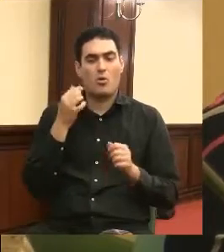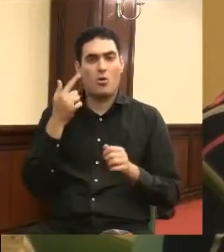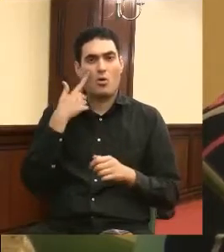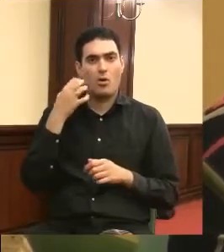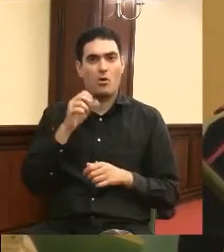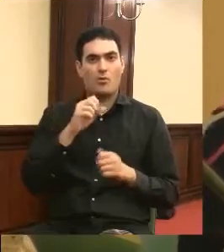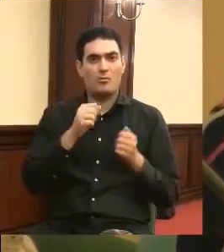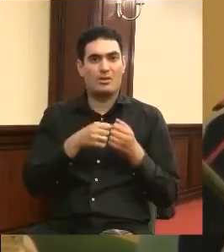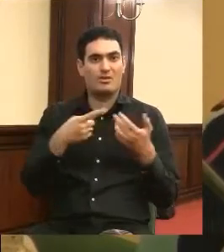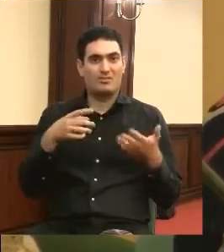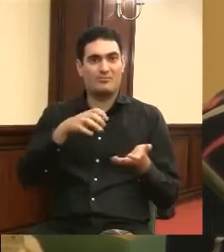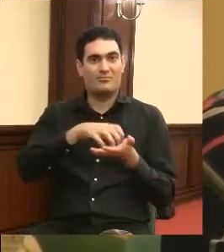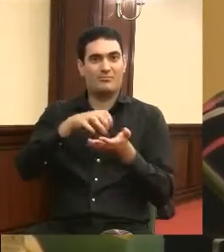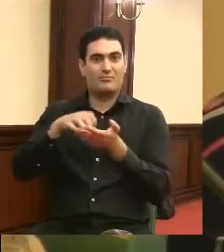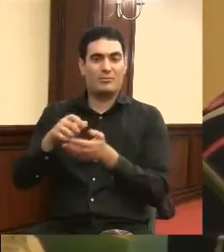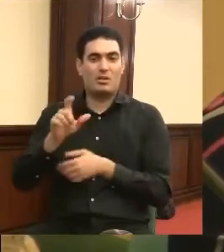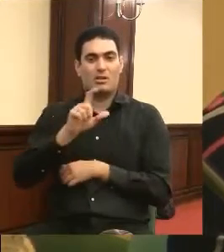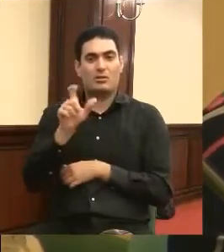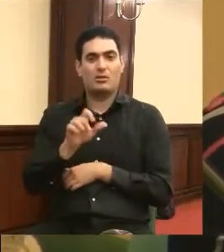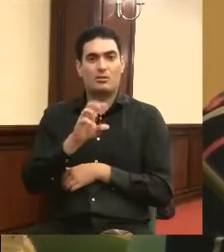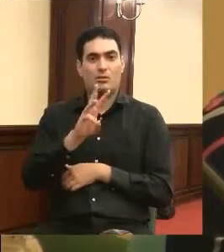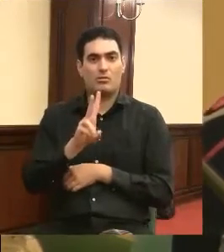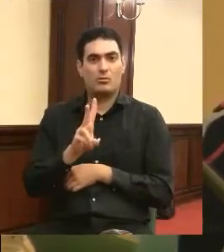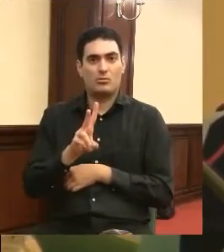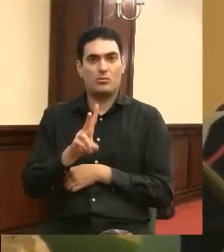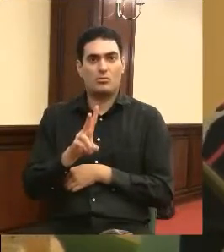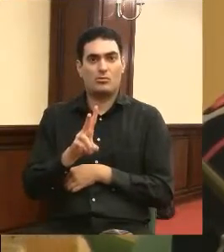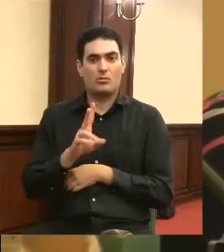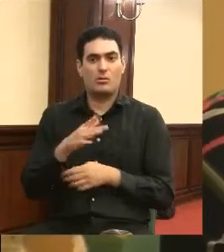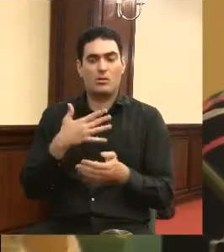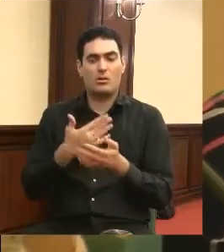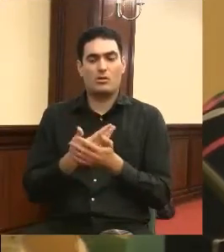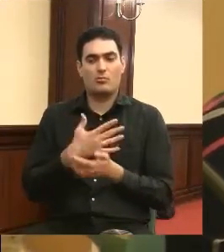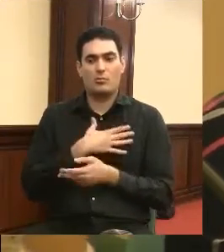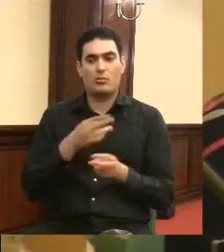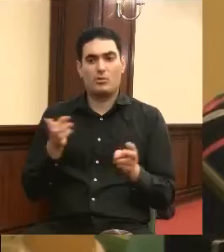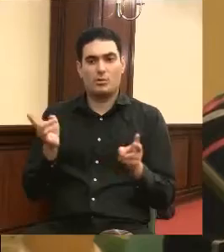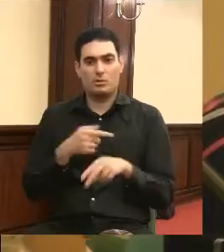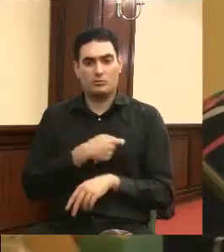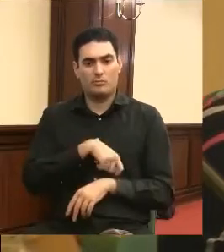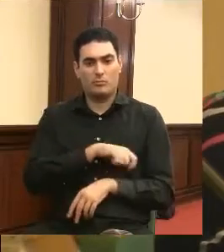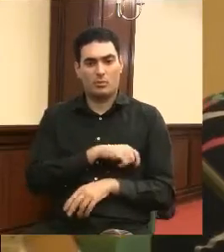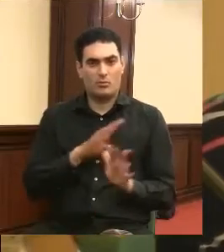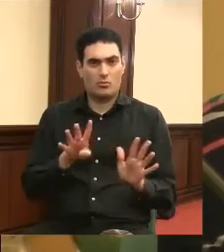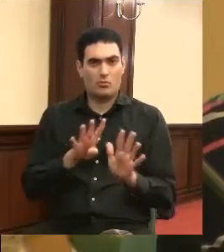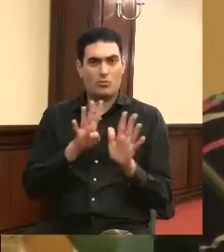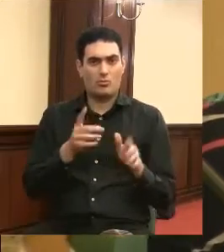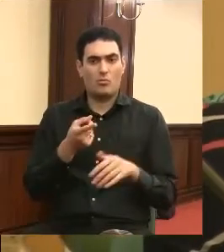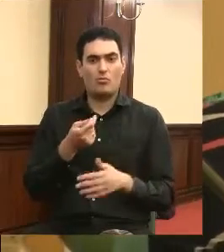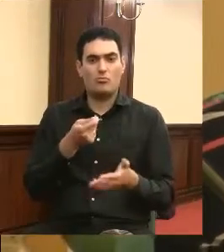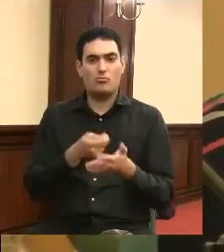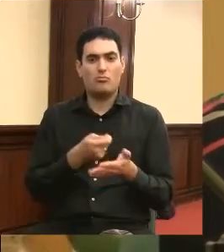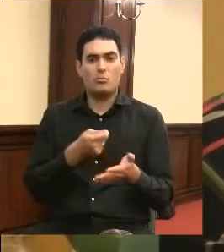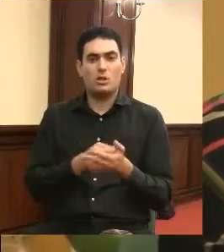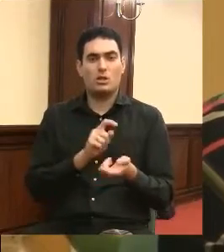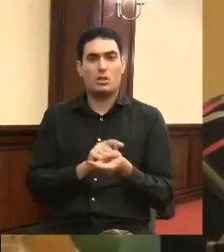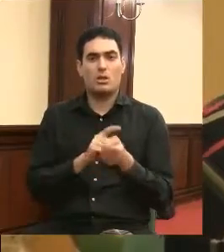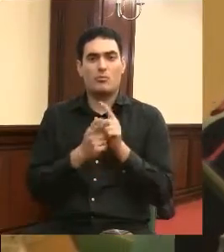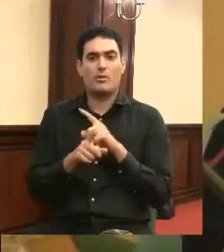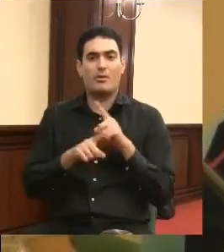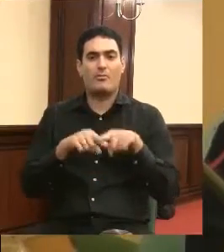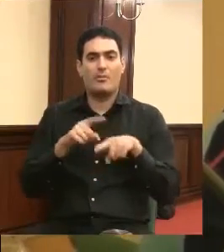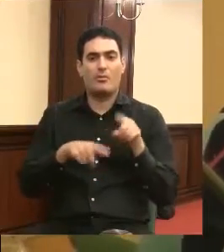120, Reino Unido, que es su mercado original con 96 instalaciones, Italia con 32 y 9 hasta el cierre de Móstoles en